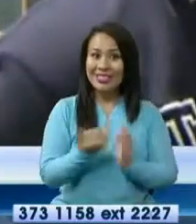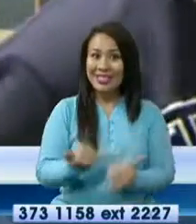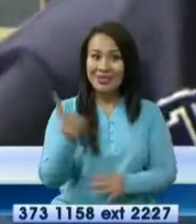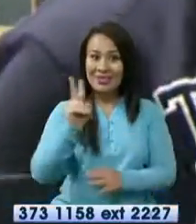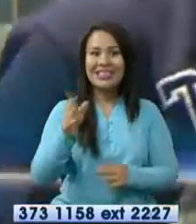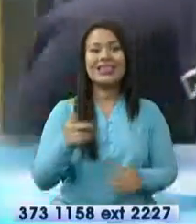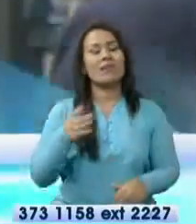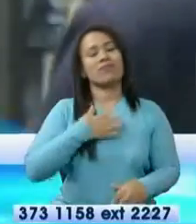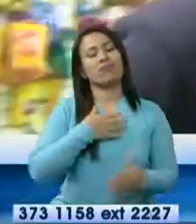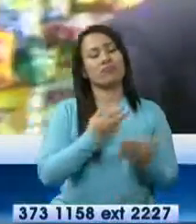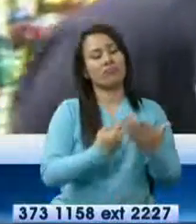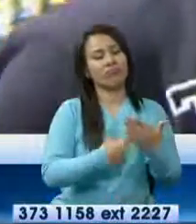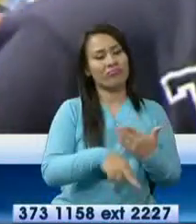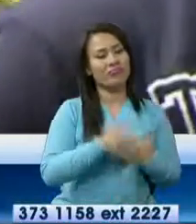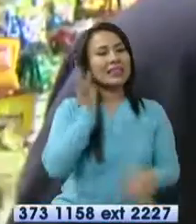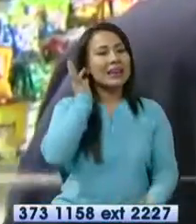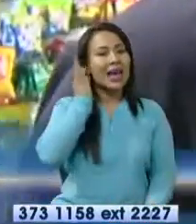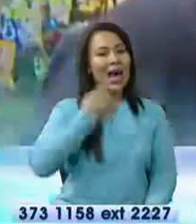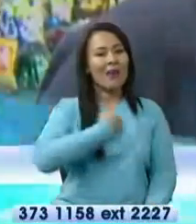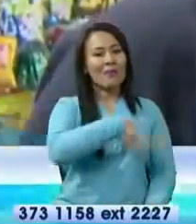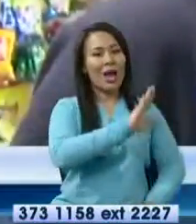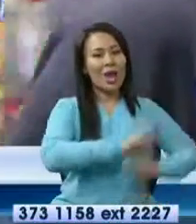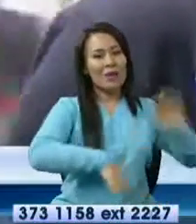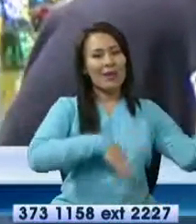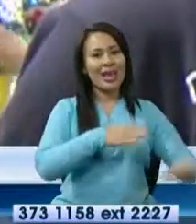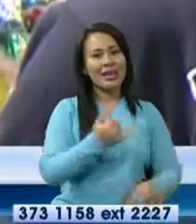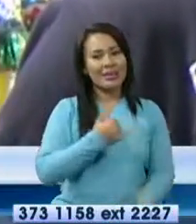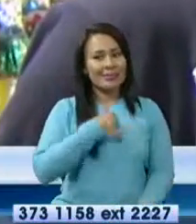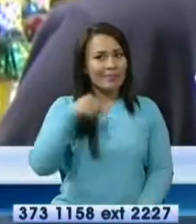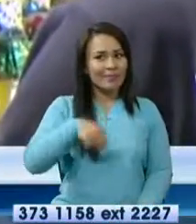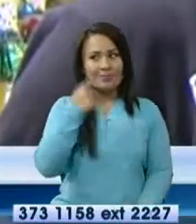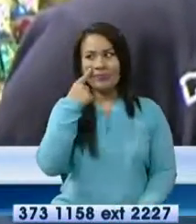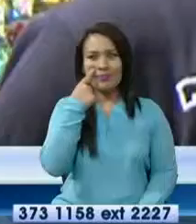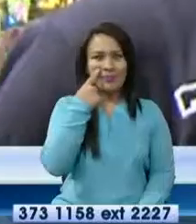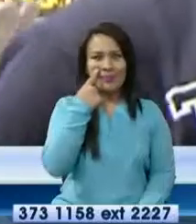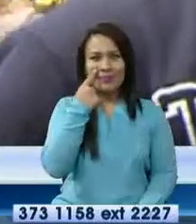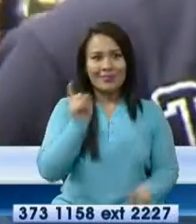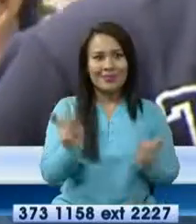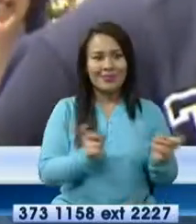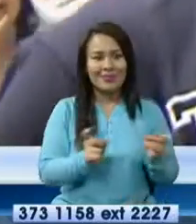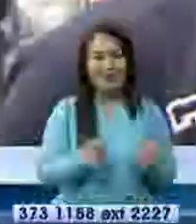la ciudad. Marcela Maquilón.